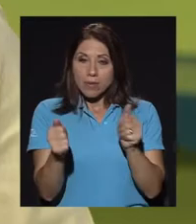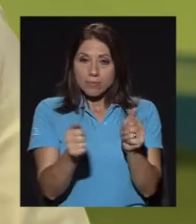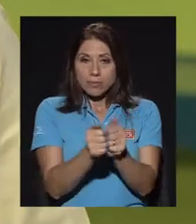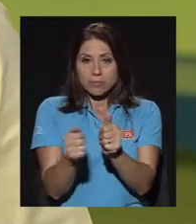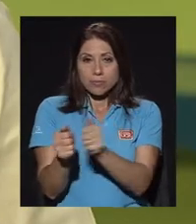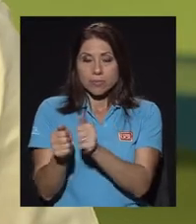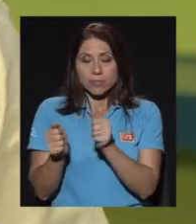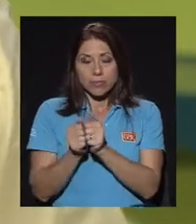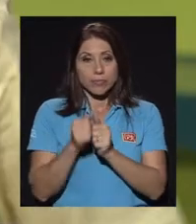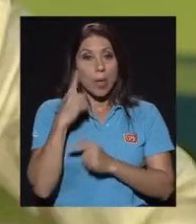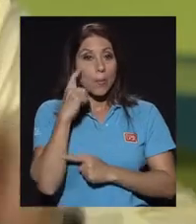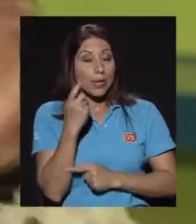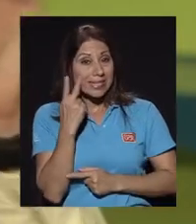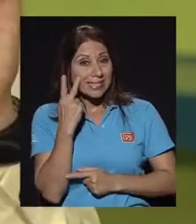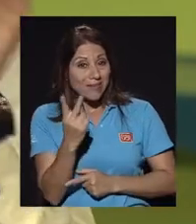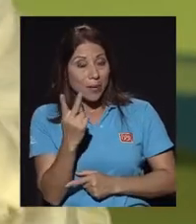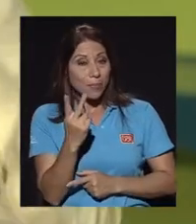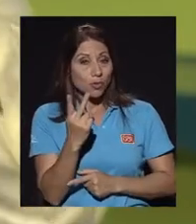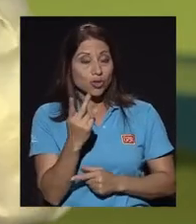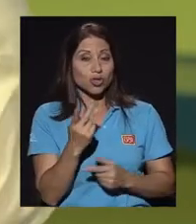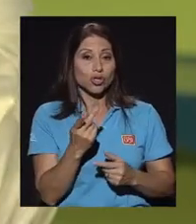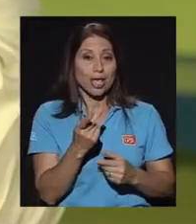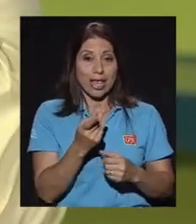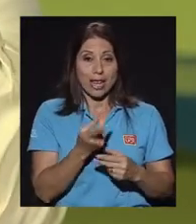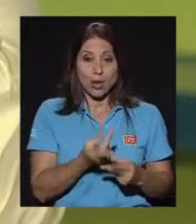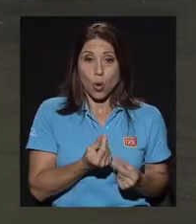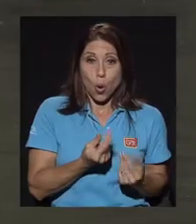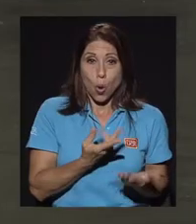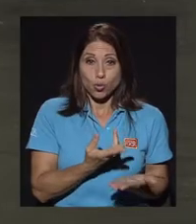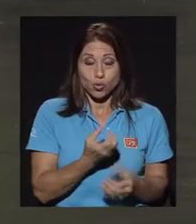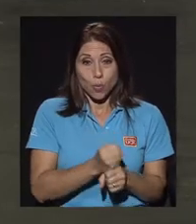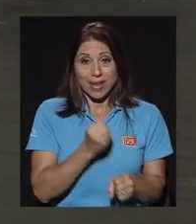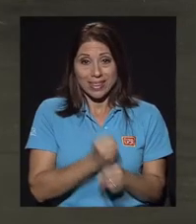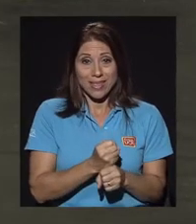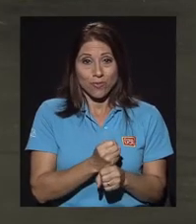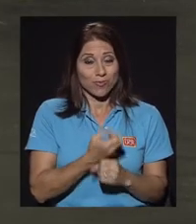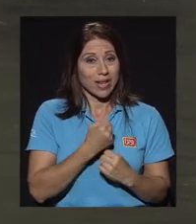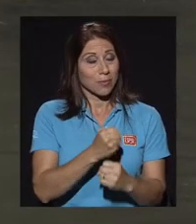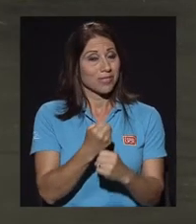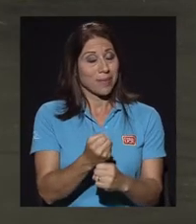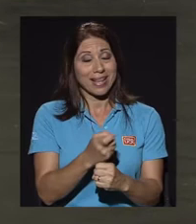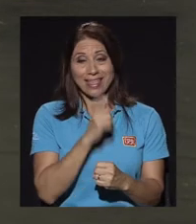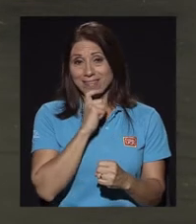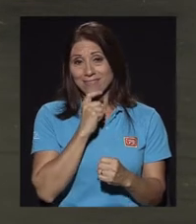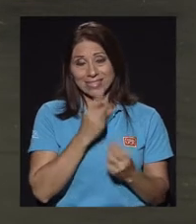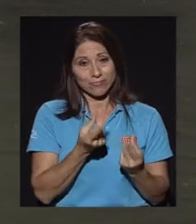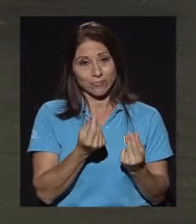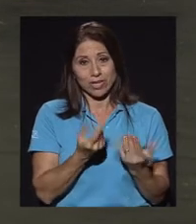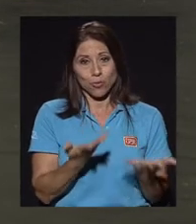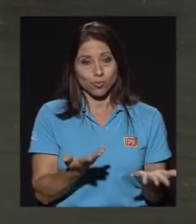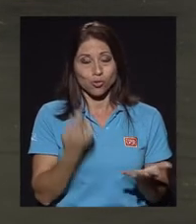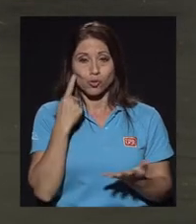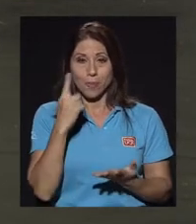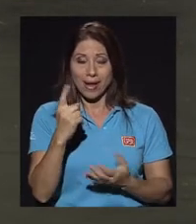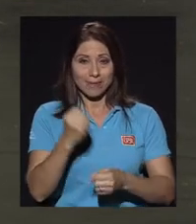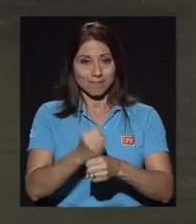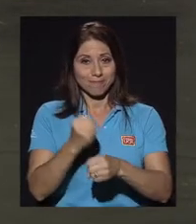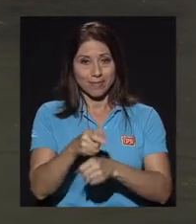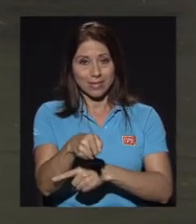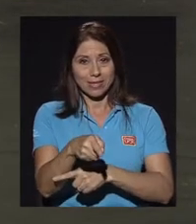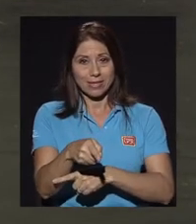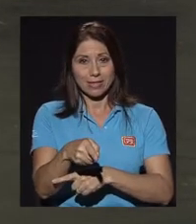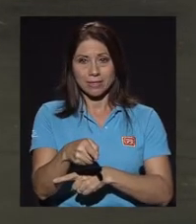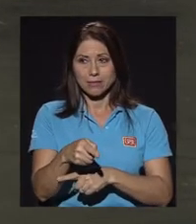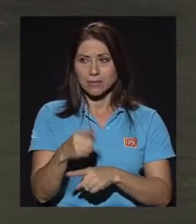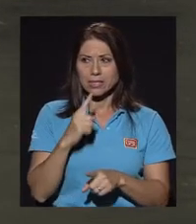desde un punto de vista de costo operativo de la municipalidad, difícilmente vamos a tener recursos para